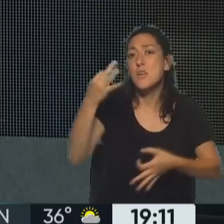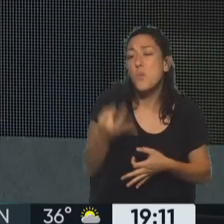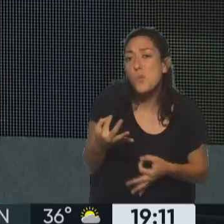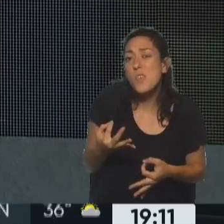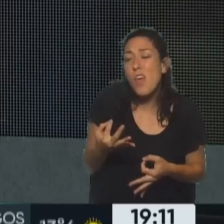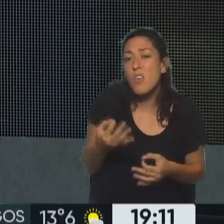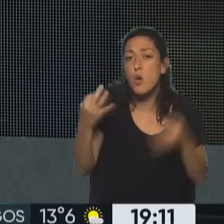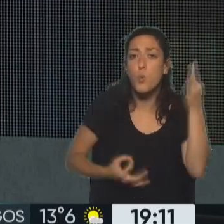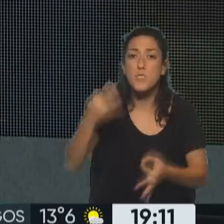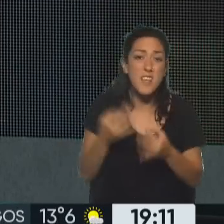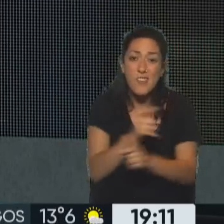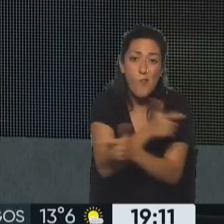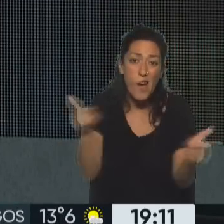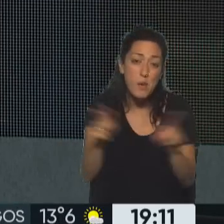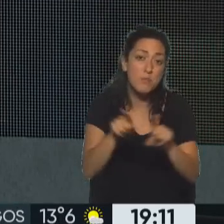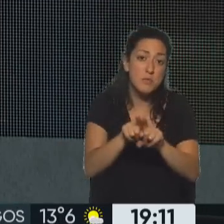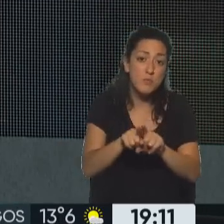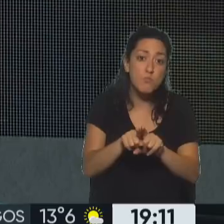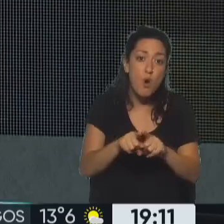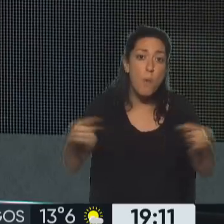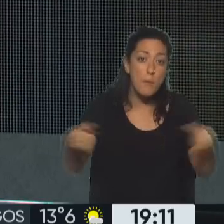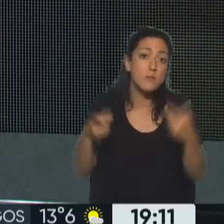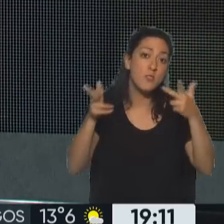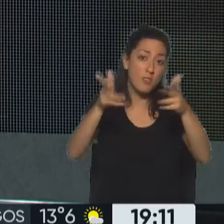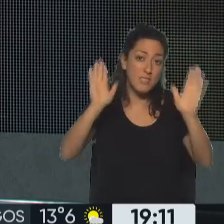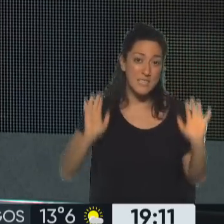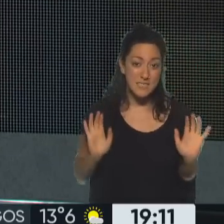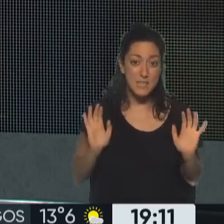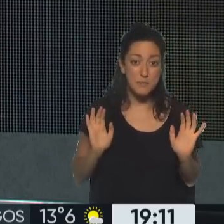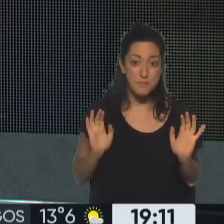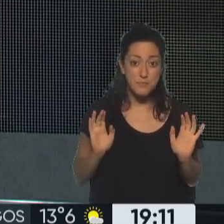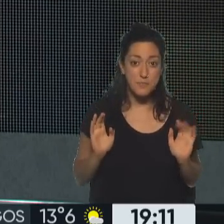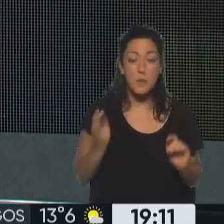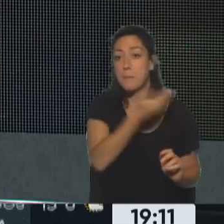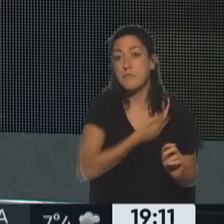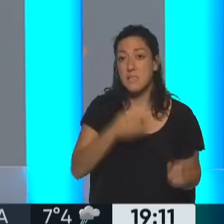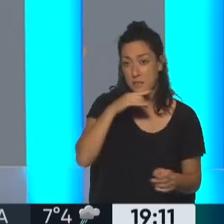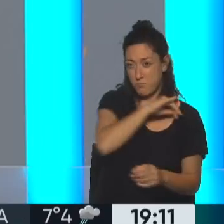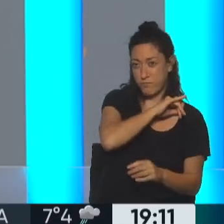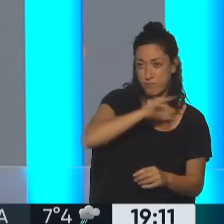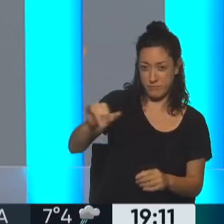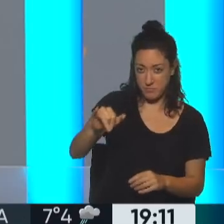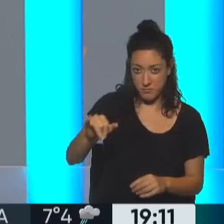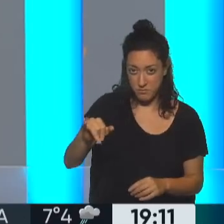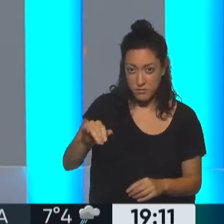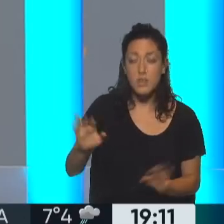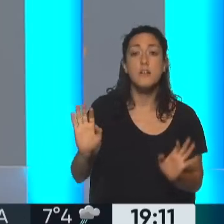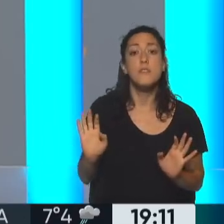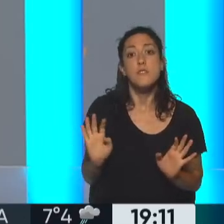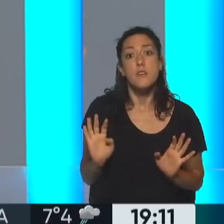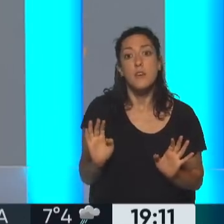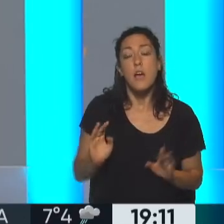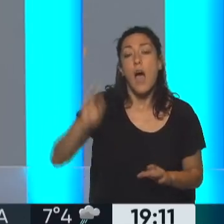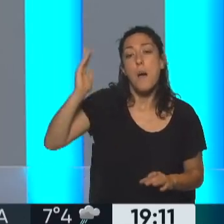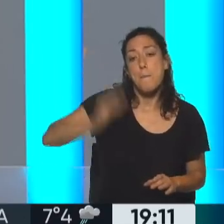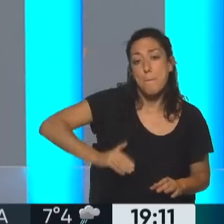que es el argumento todo el tiempo que utiliza la oposición. ¿Van a demandar al presidente? Bueno, tengo entendido que la amenaza